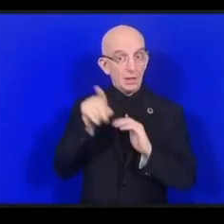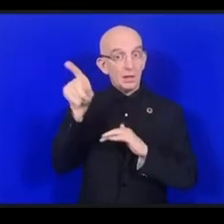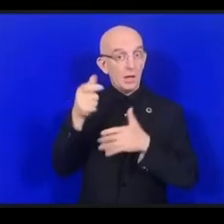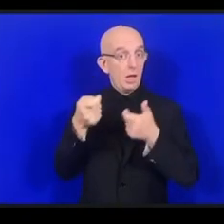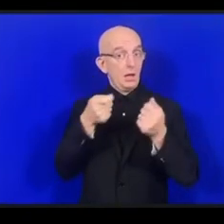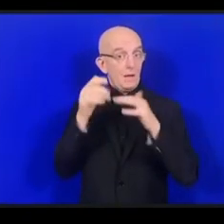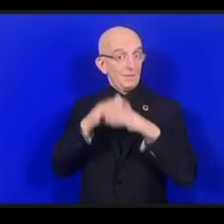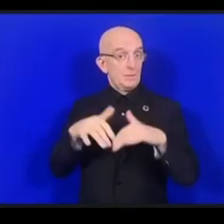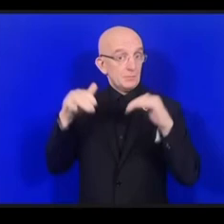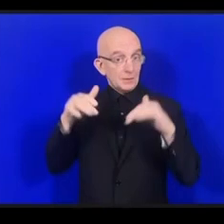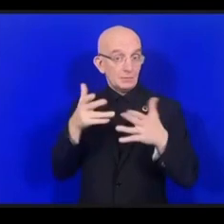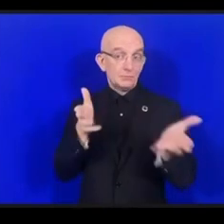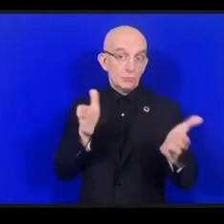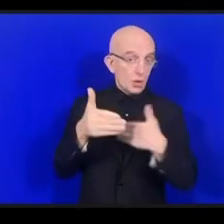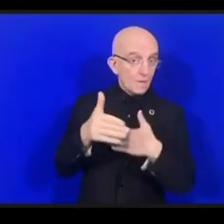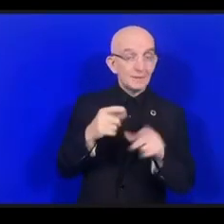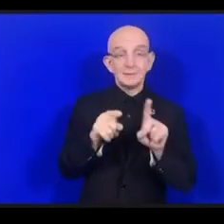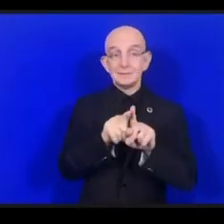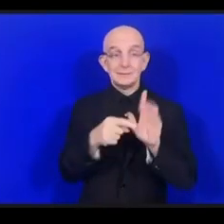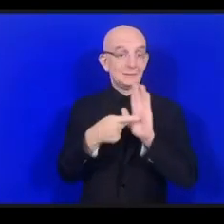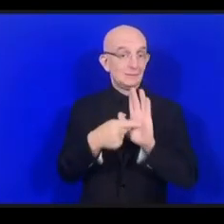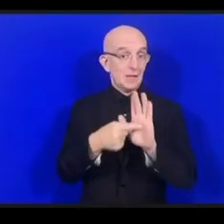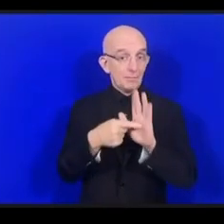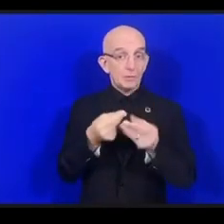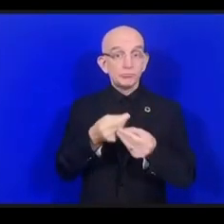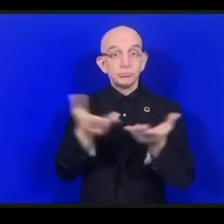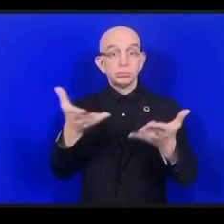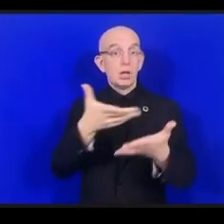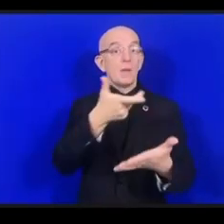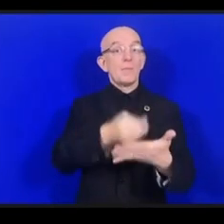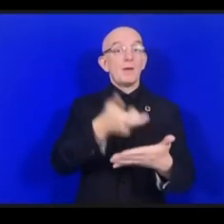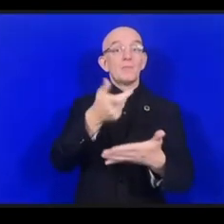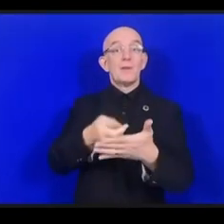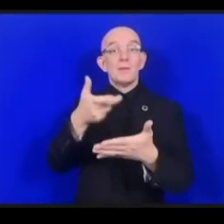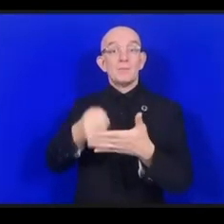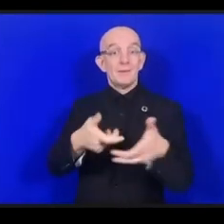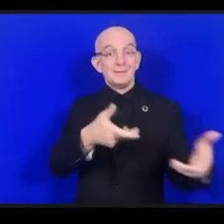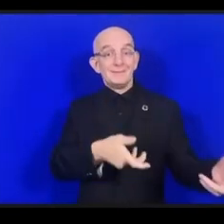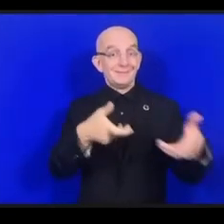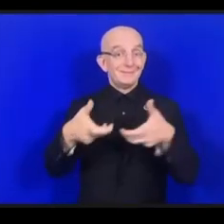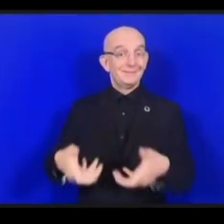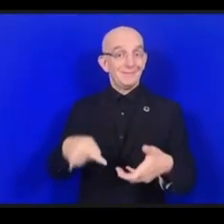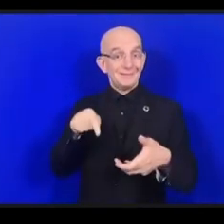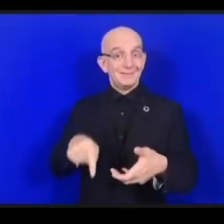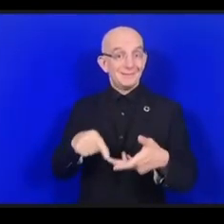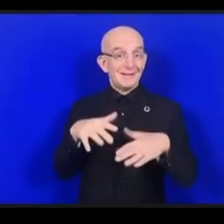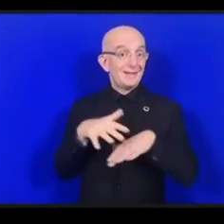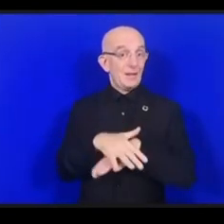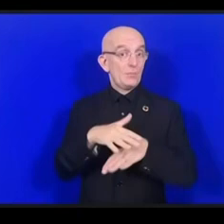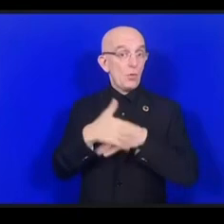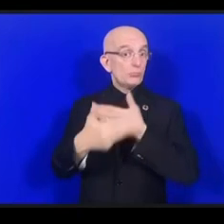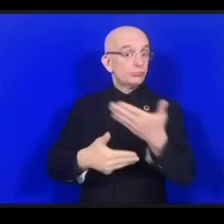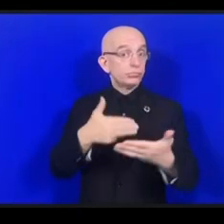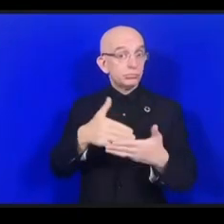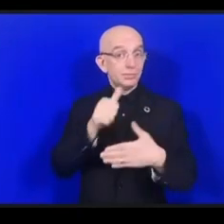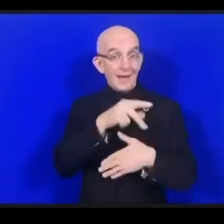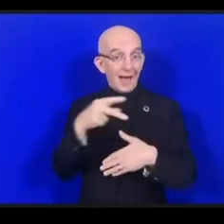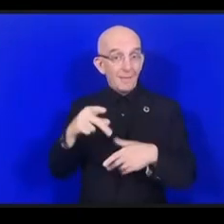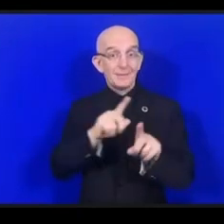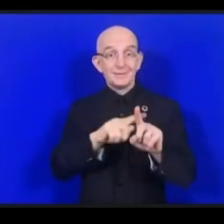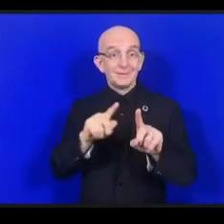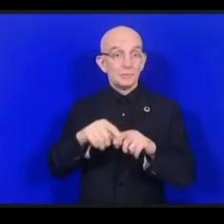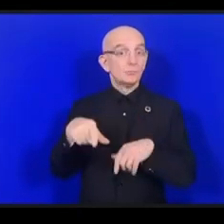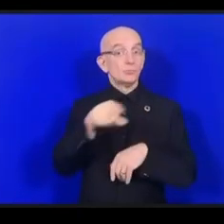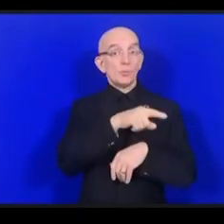existe ningún tipo de estipulación específica acerca de Qué